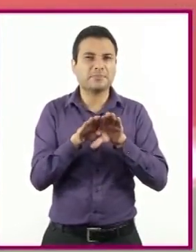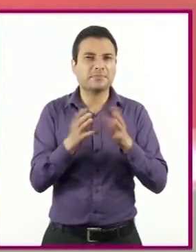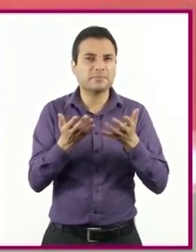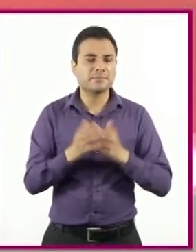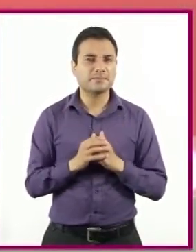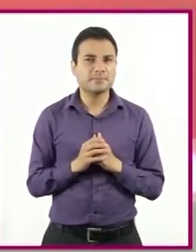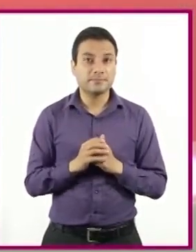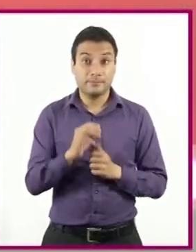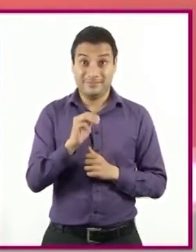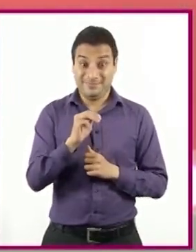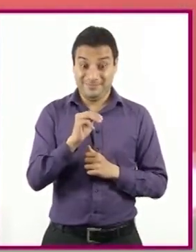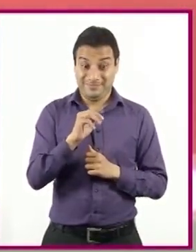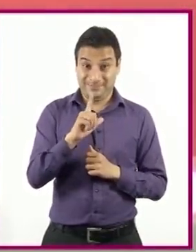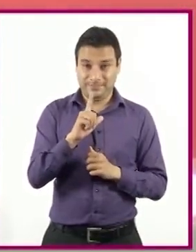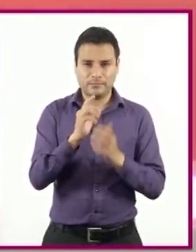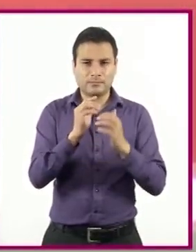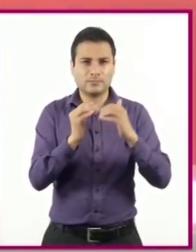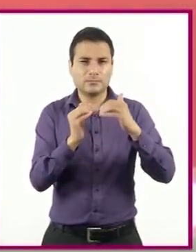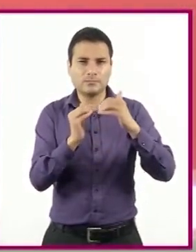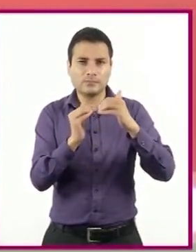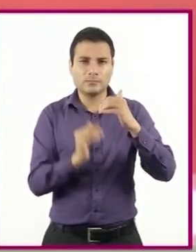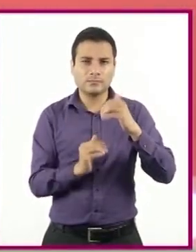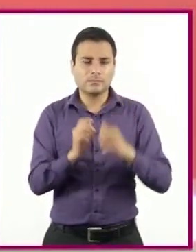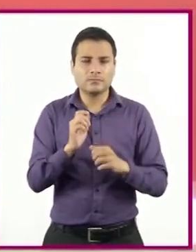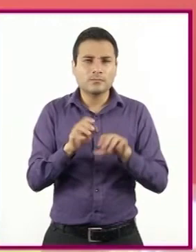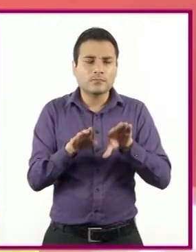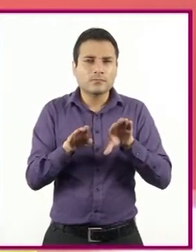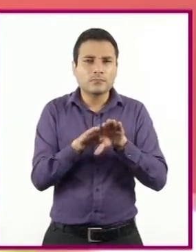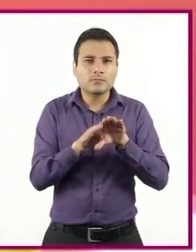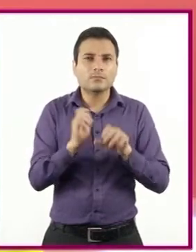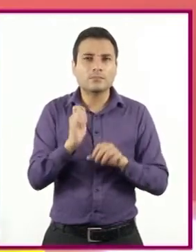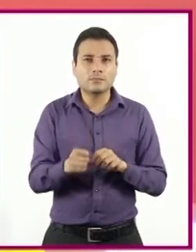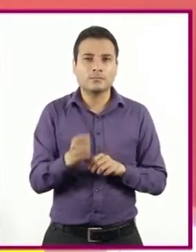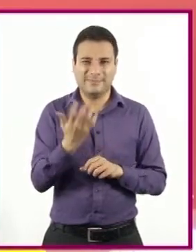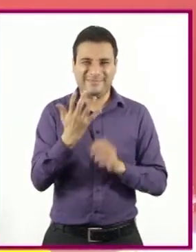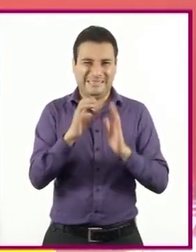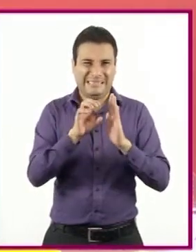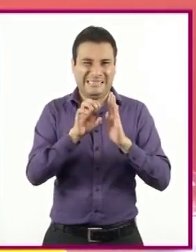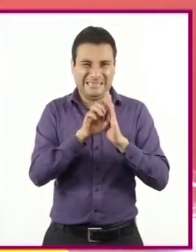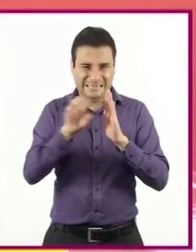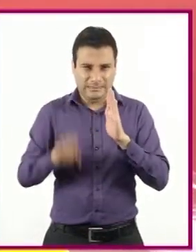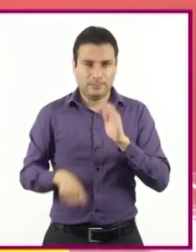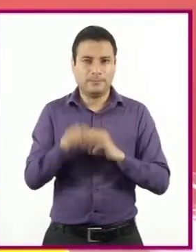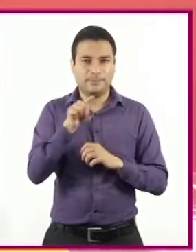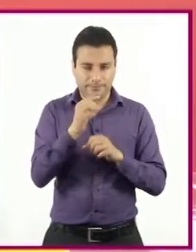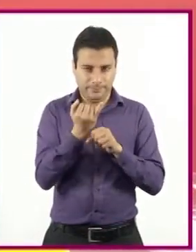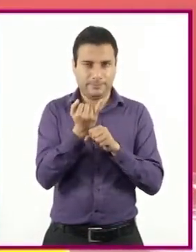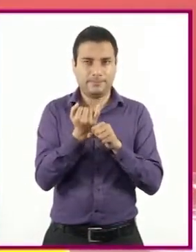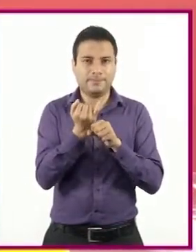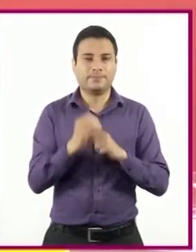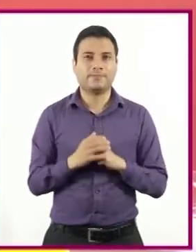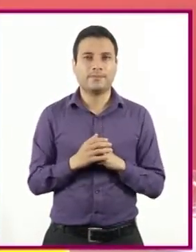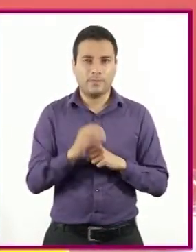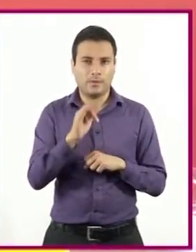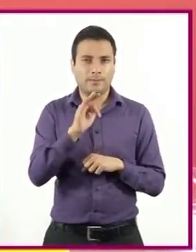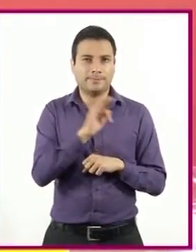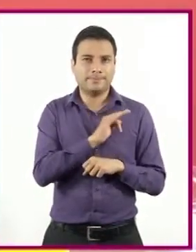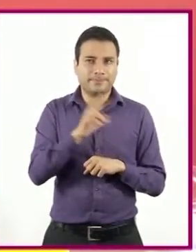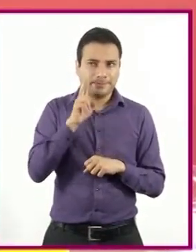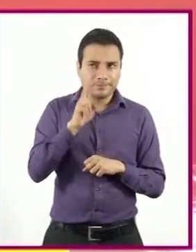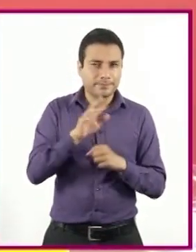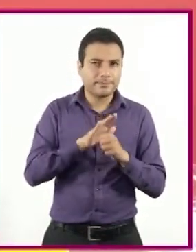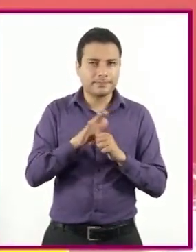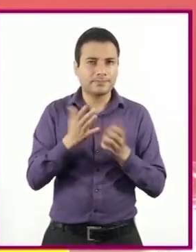a los milímetros? Investiguen 5 ejemplos de objetos más pequeños por lo que se puede percibir a simple vista y